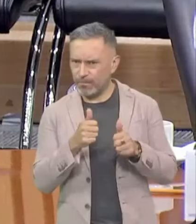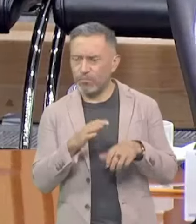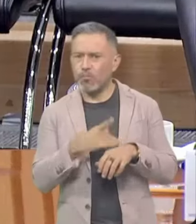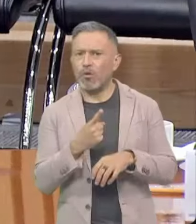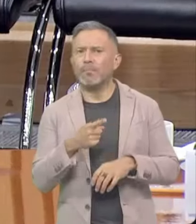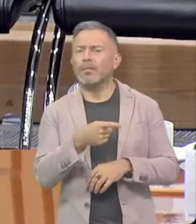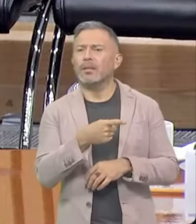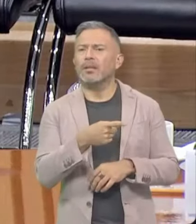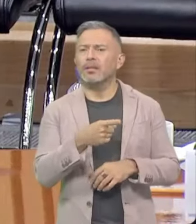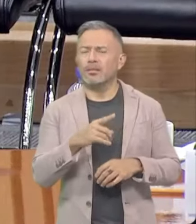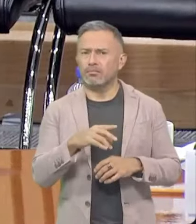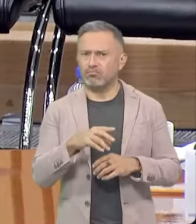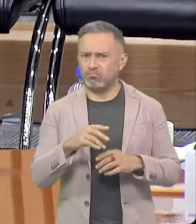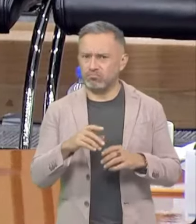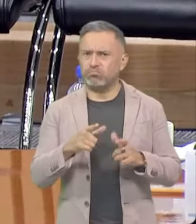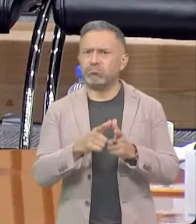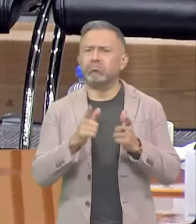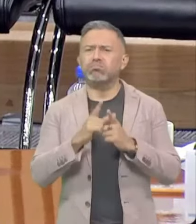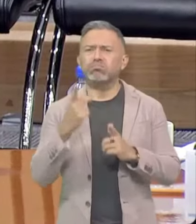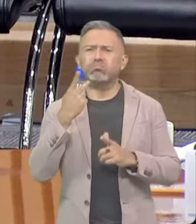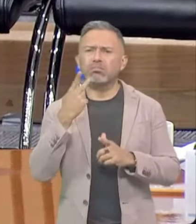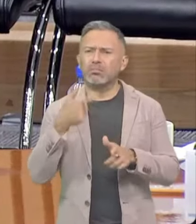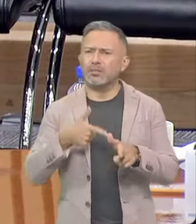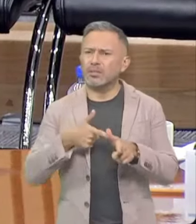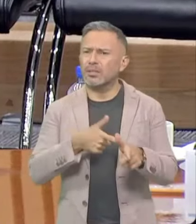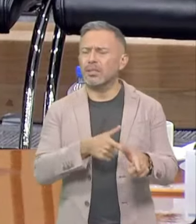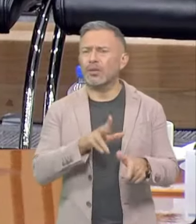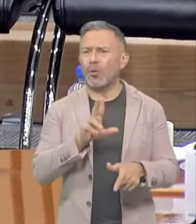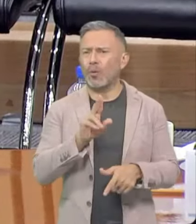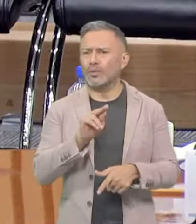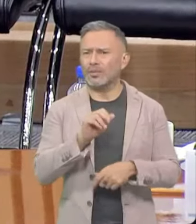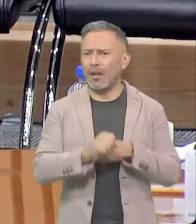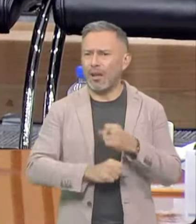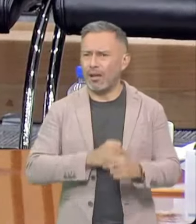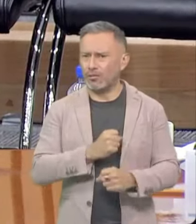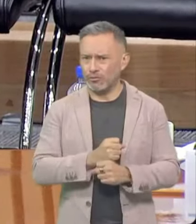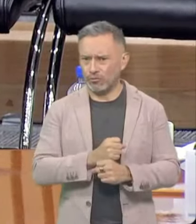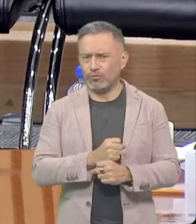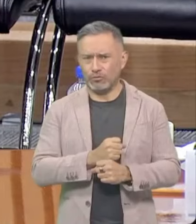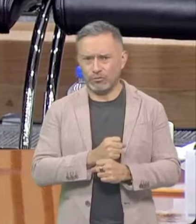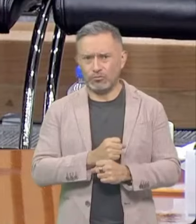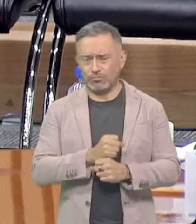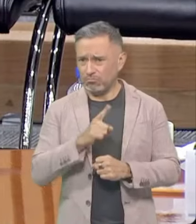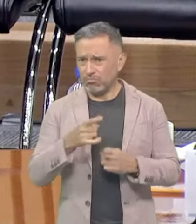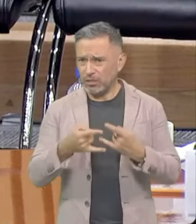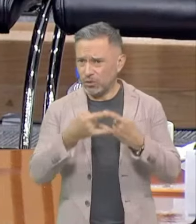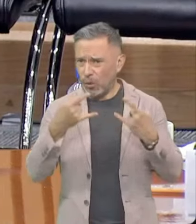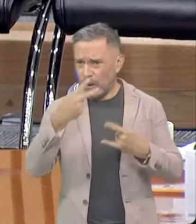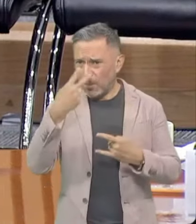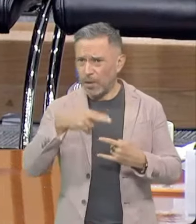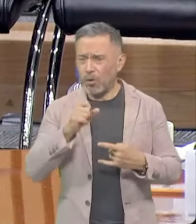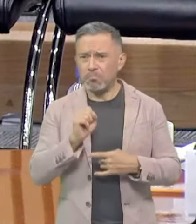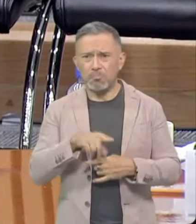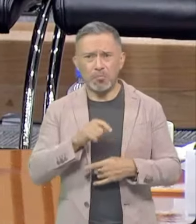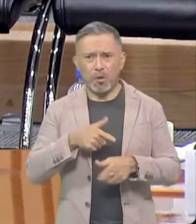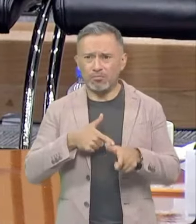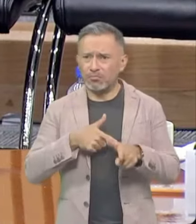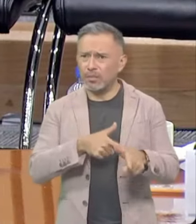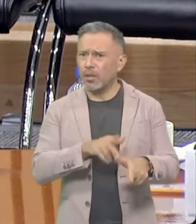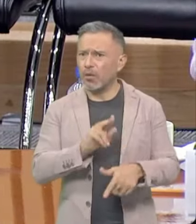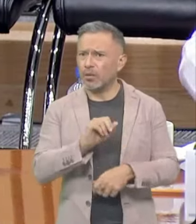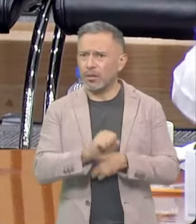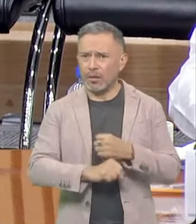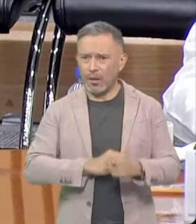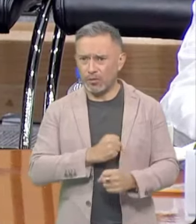Instituto Político desde hace más de 80 años en la historia de México y vamos a